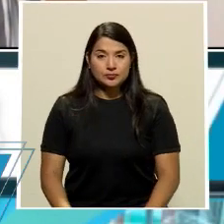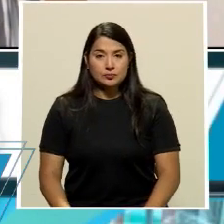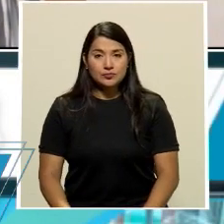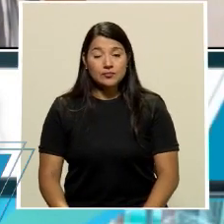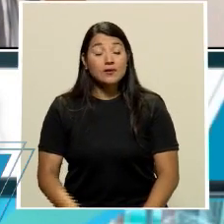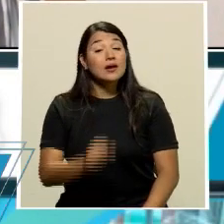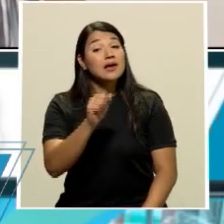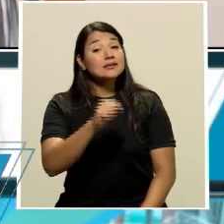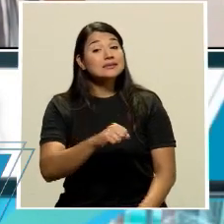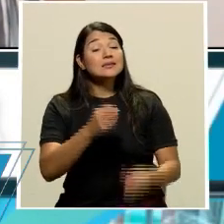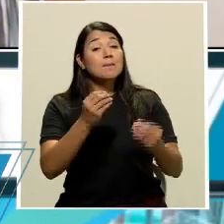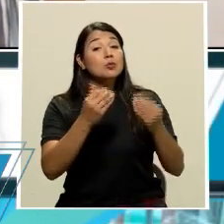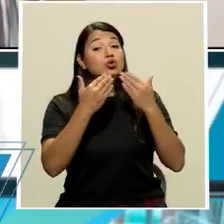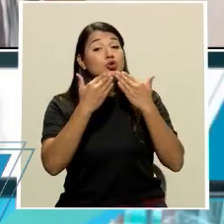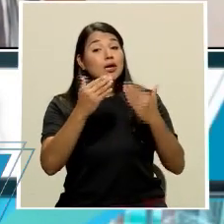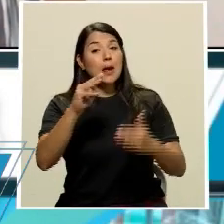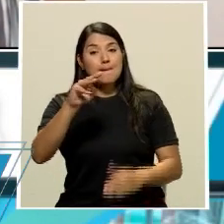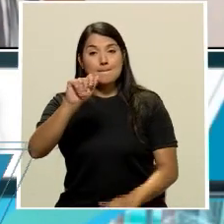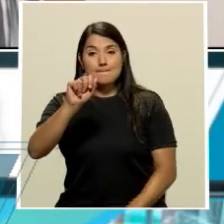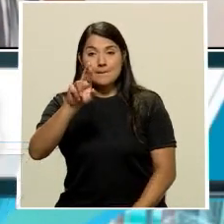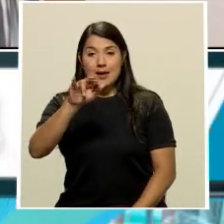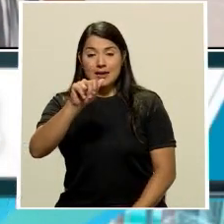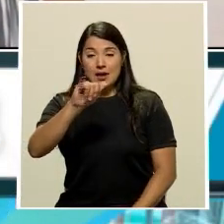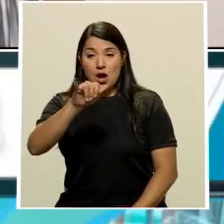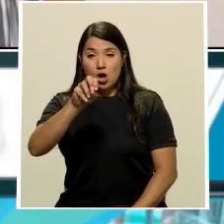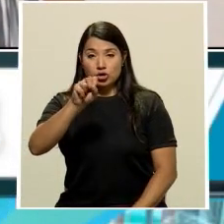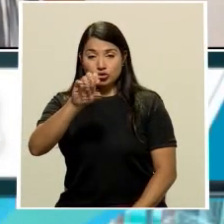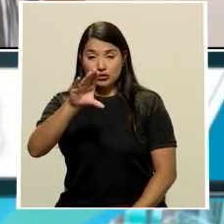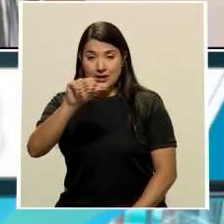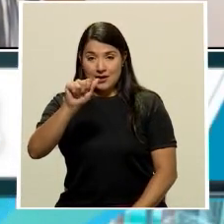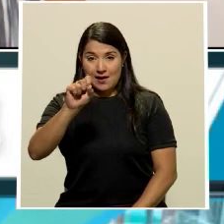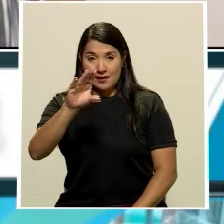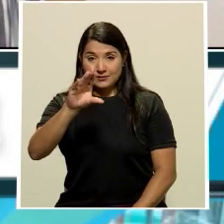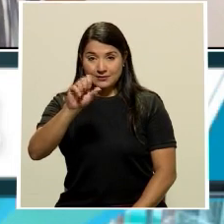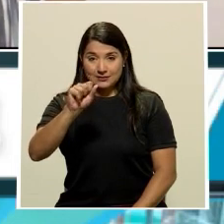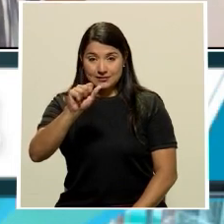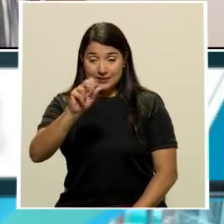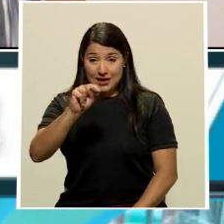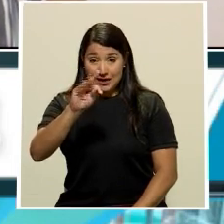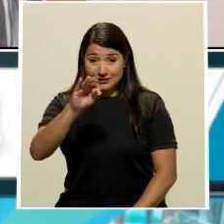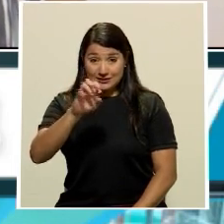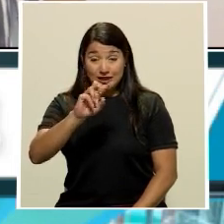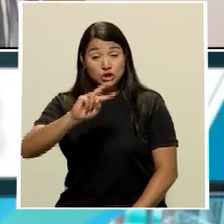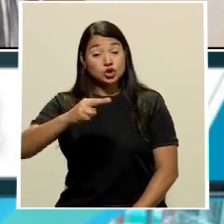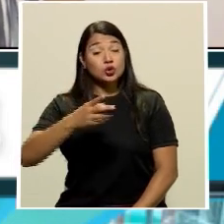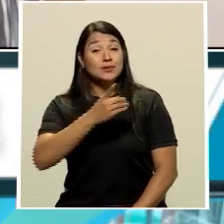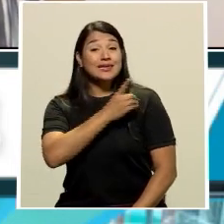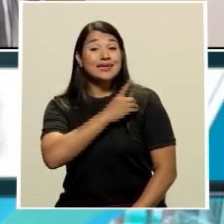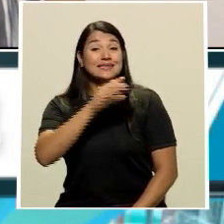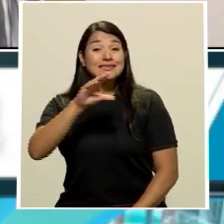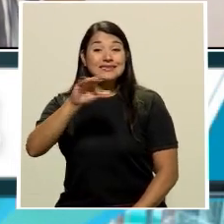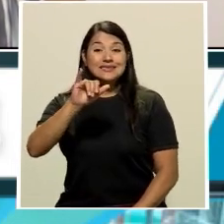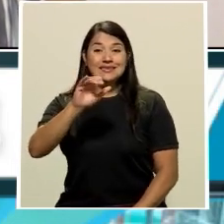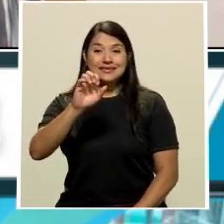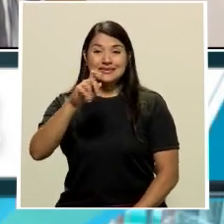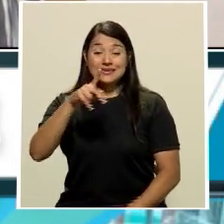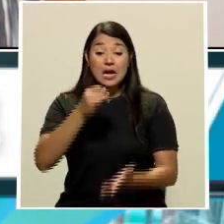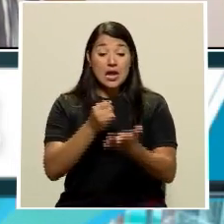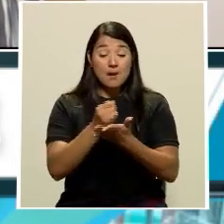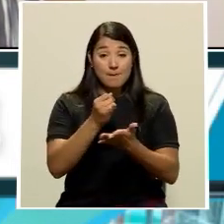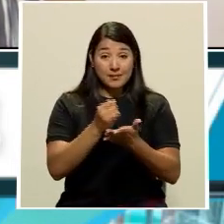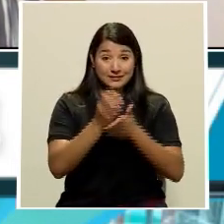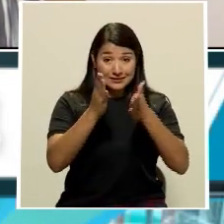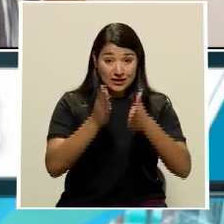Así es, muchísimas gracias a María José Cascante, subdirectora del CIEP, investigadora de la Escuela de